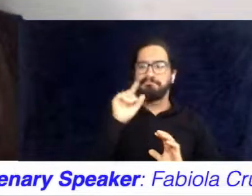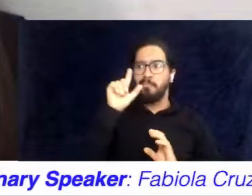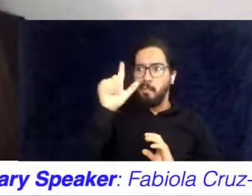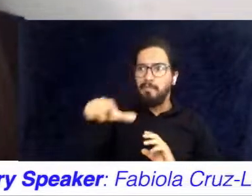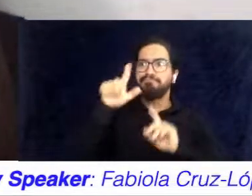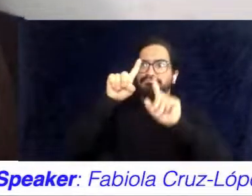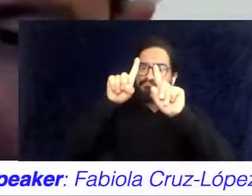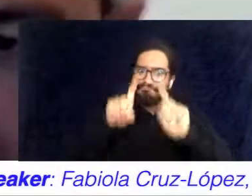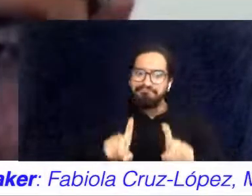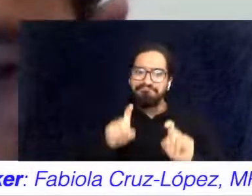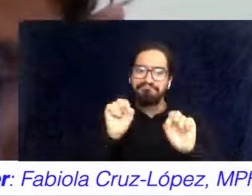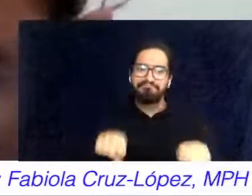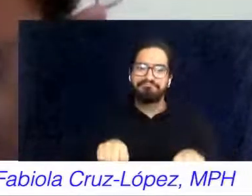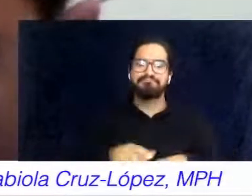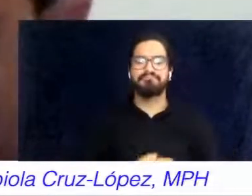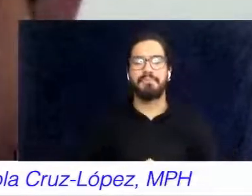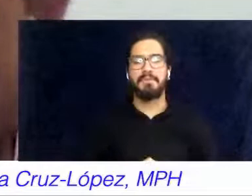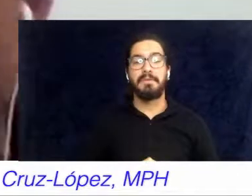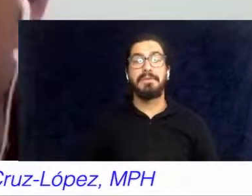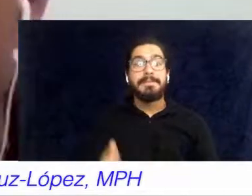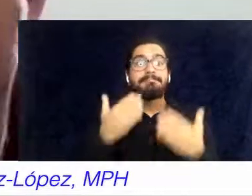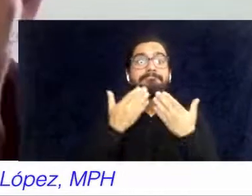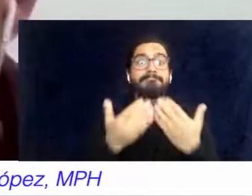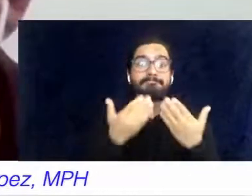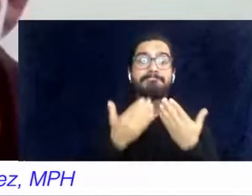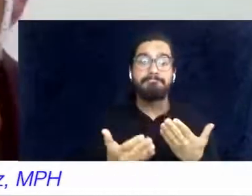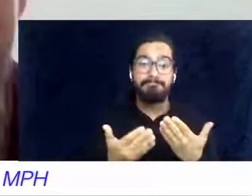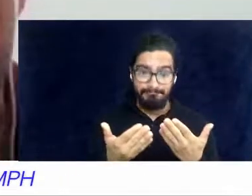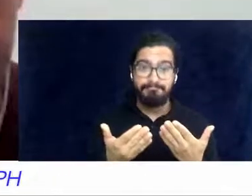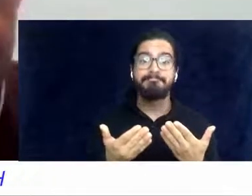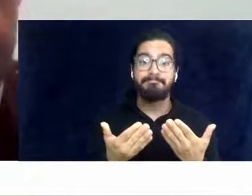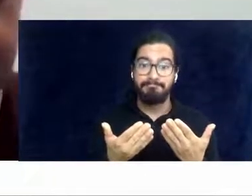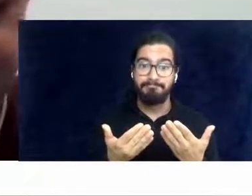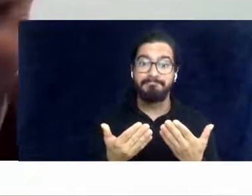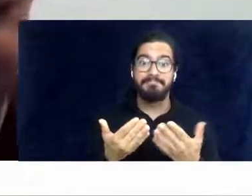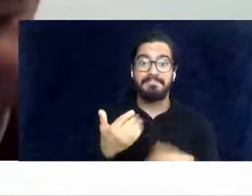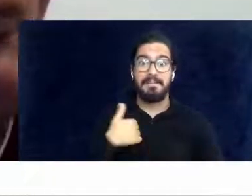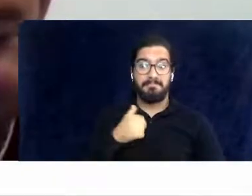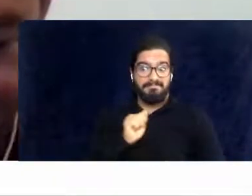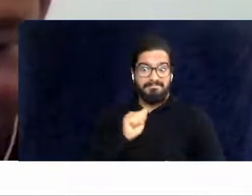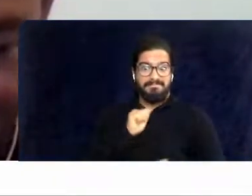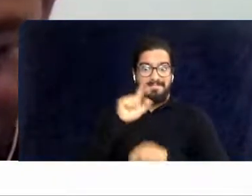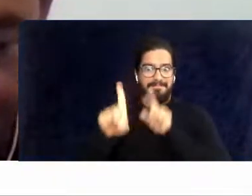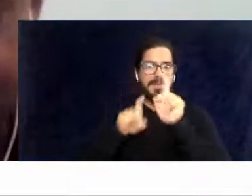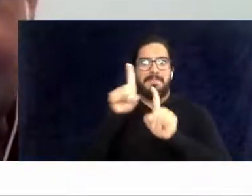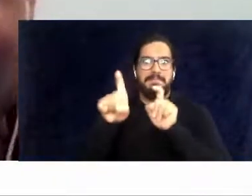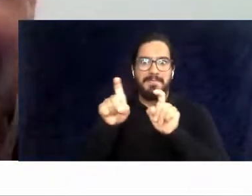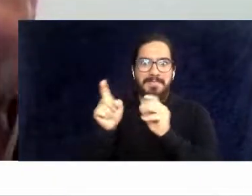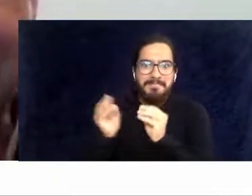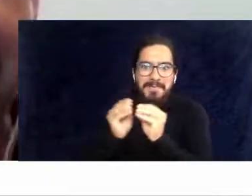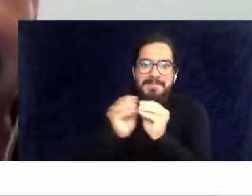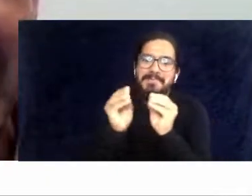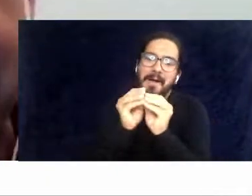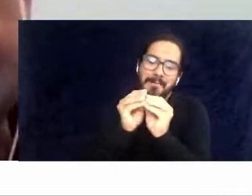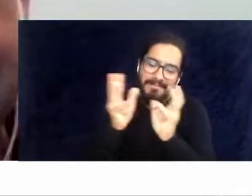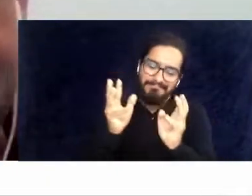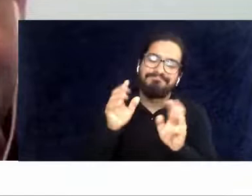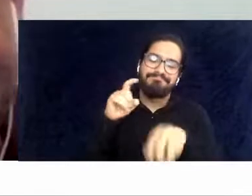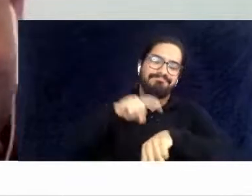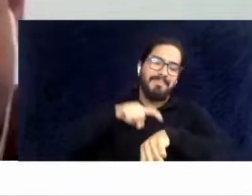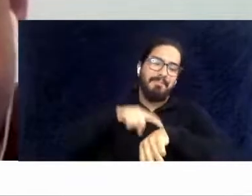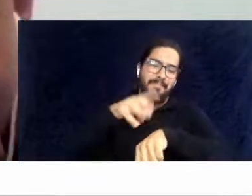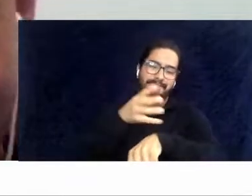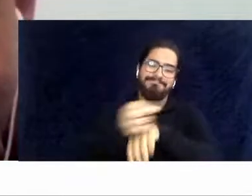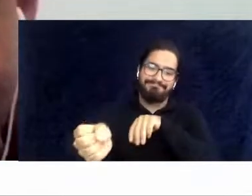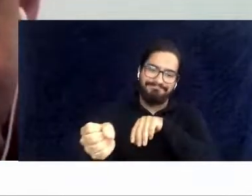Bueno, muchas gracias, Fabiola. Yo tengo muchas preguntas para hacerte, pero no nos va a dar el tiempo, lamentablemente, porque tenemos